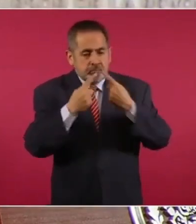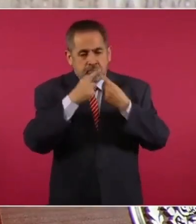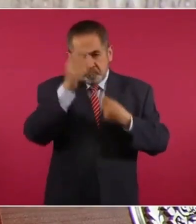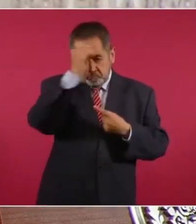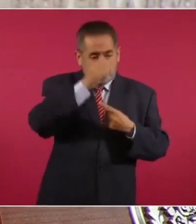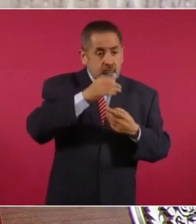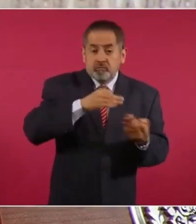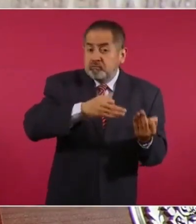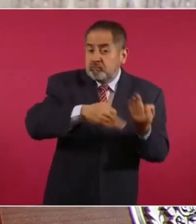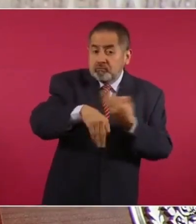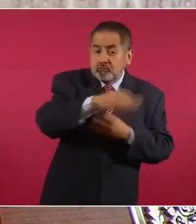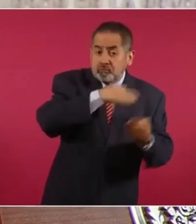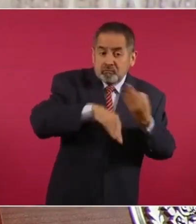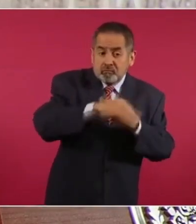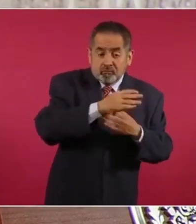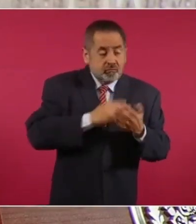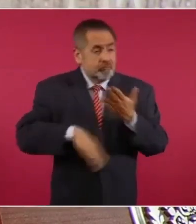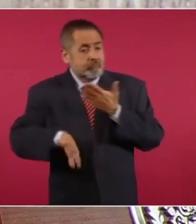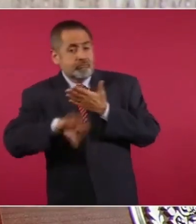todos en contra,